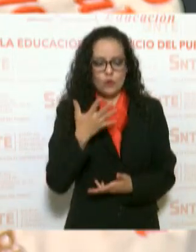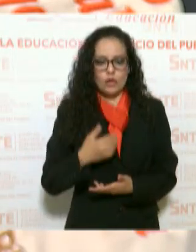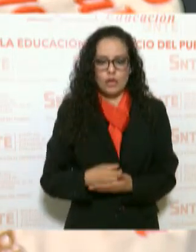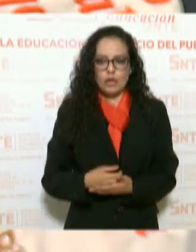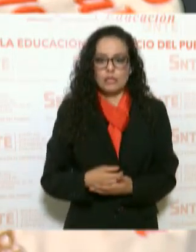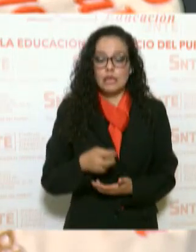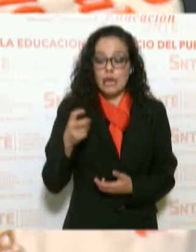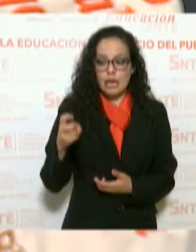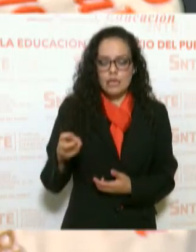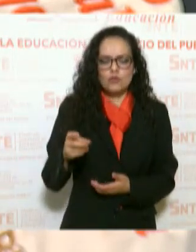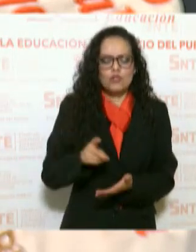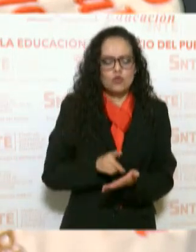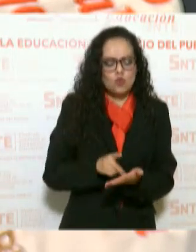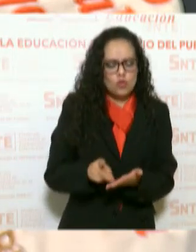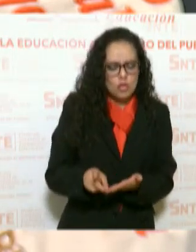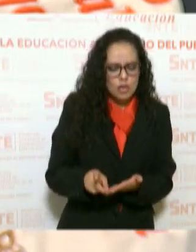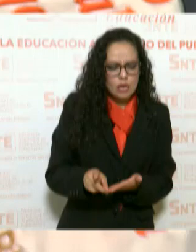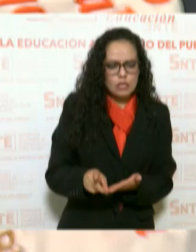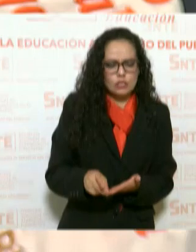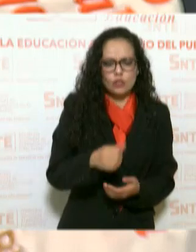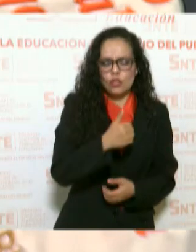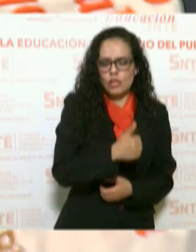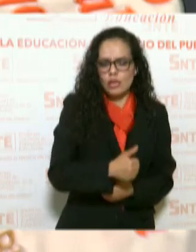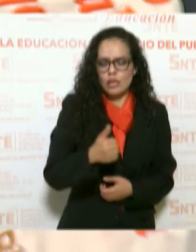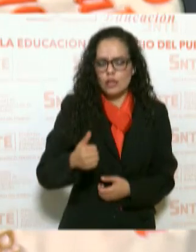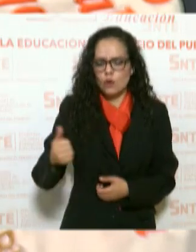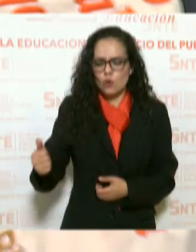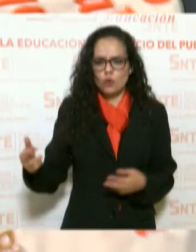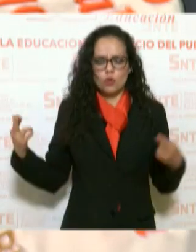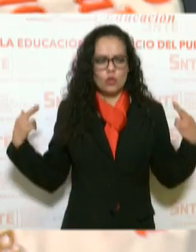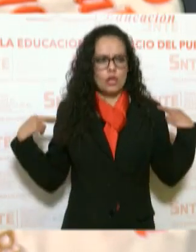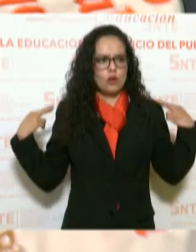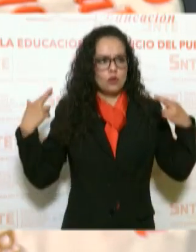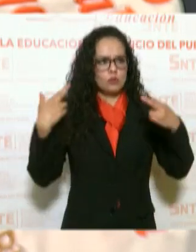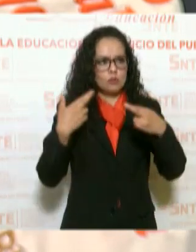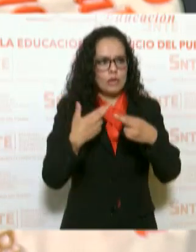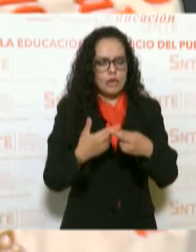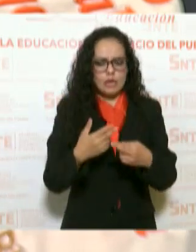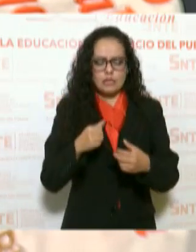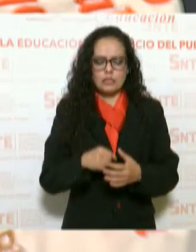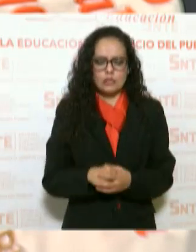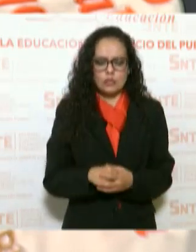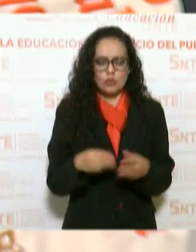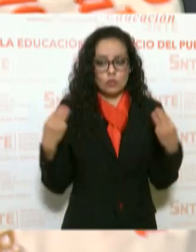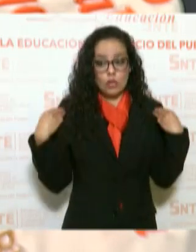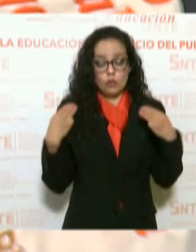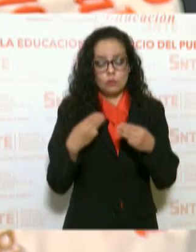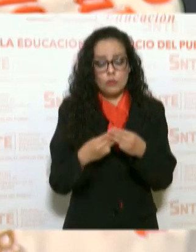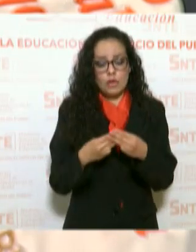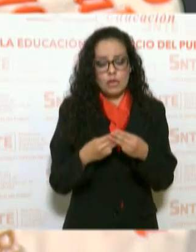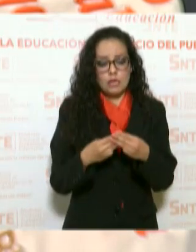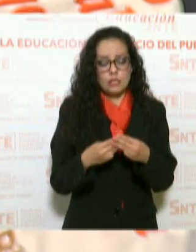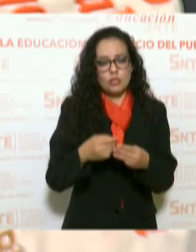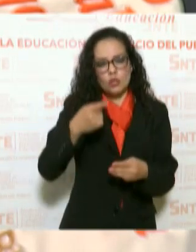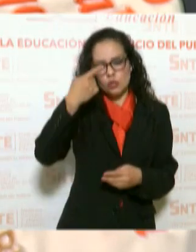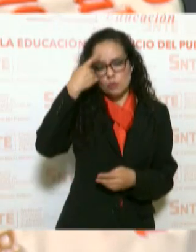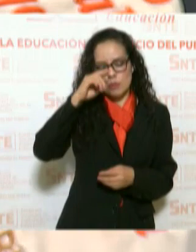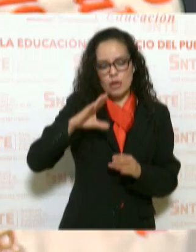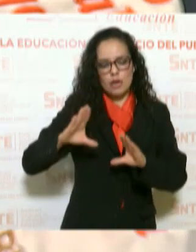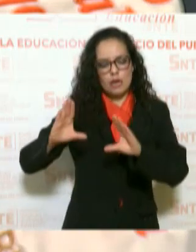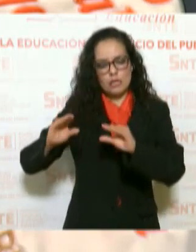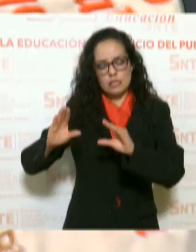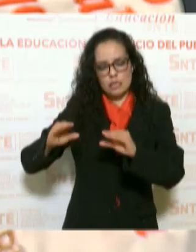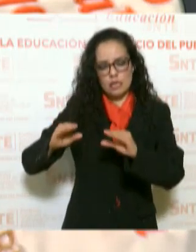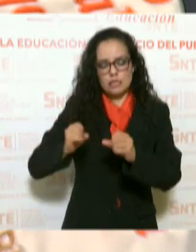derecho profesional fundamental del personal y esencial para la enseñanza y la investigación de